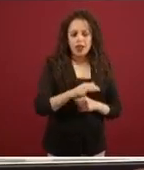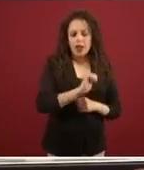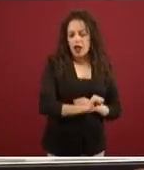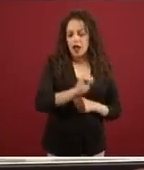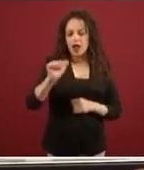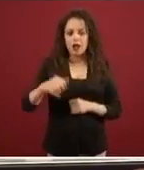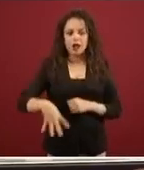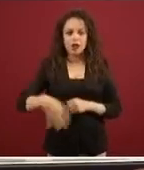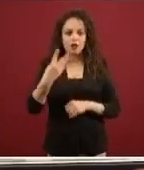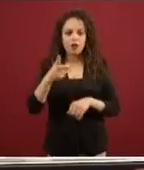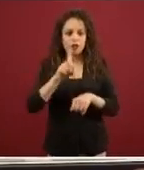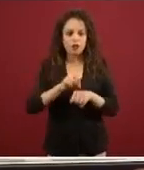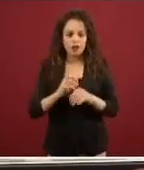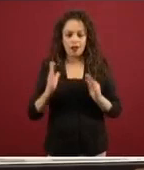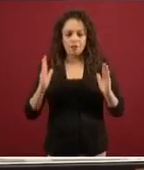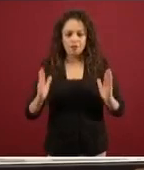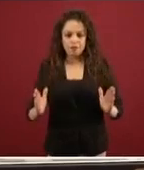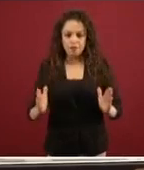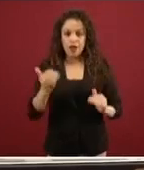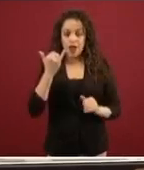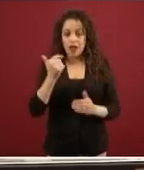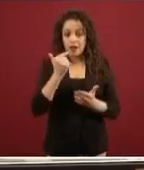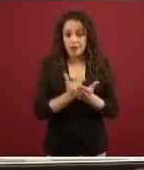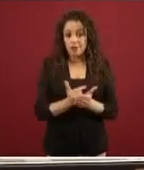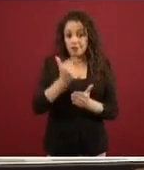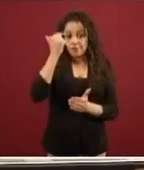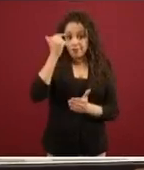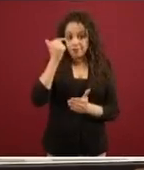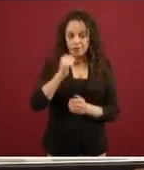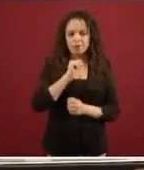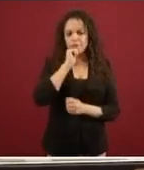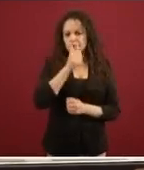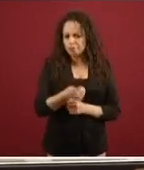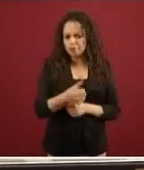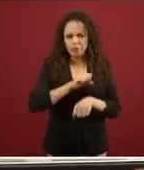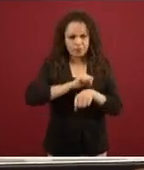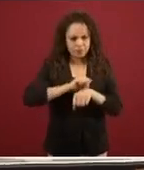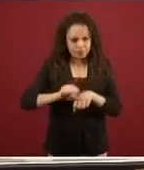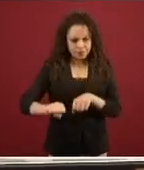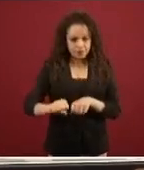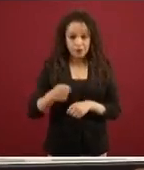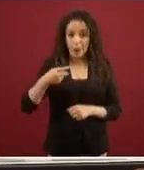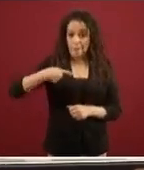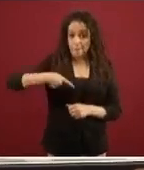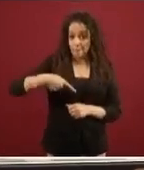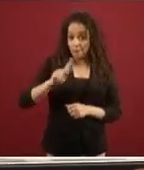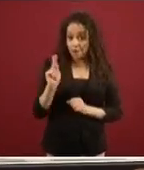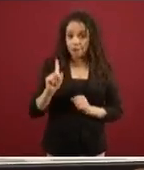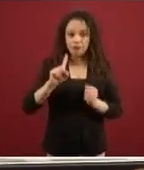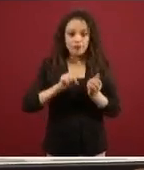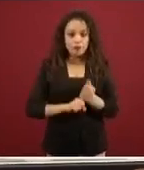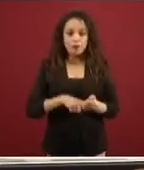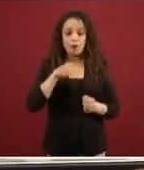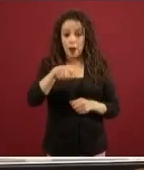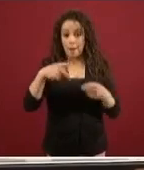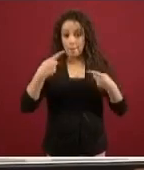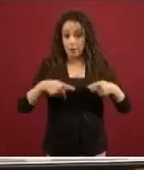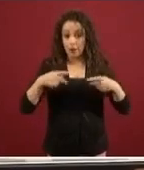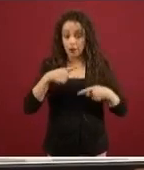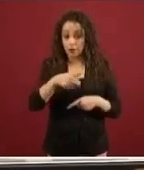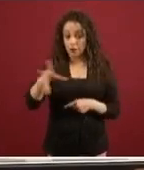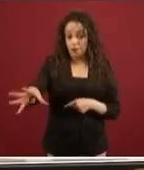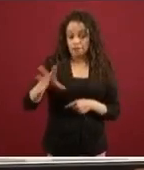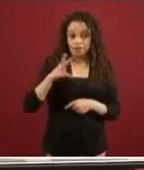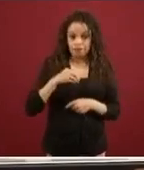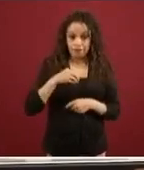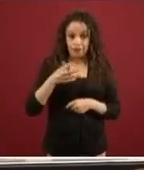consecuencia. Pero si es una persona que tiene obesidad, como lo tienen 3/4